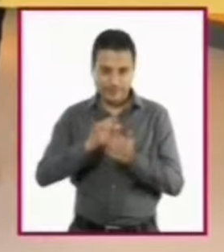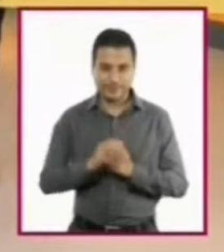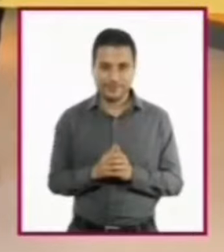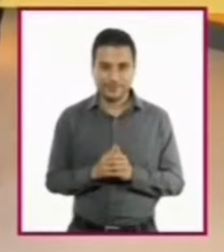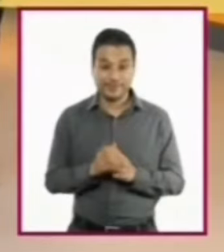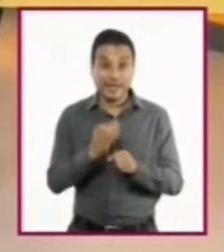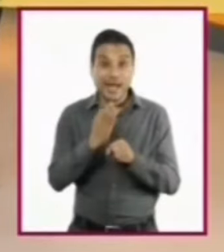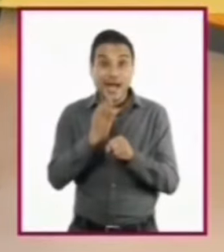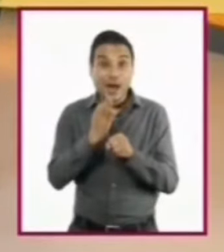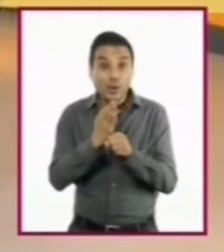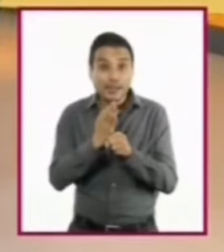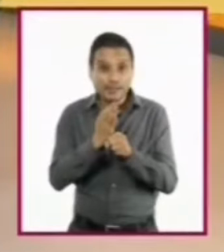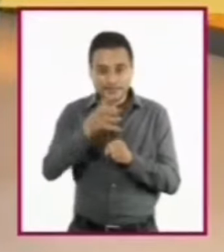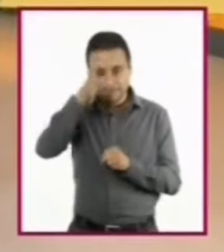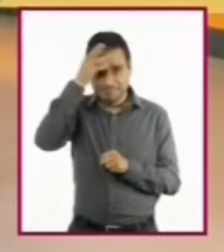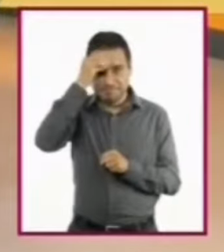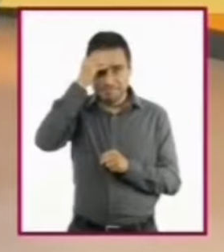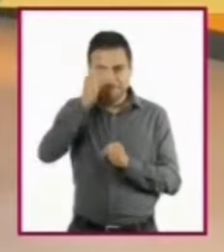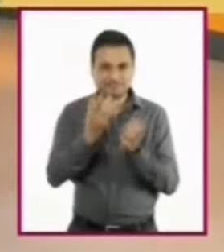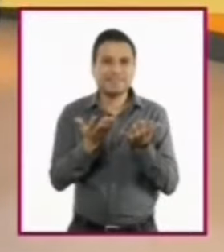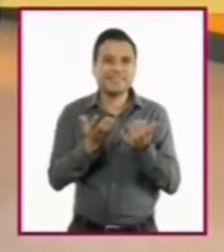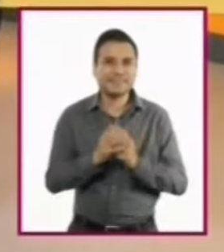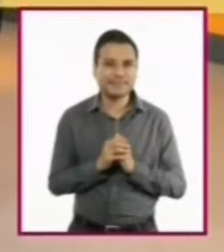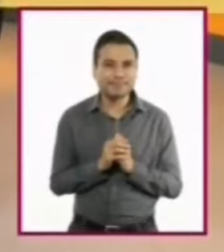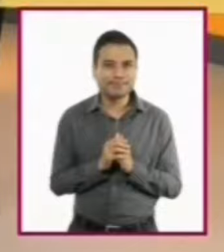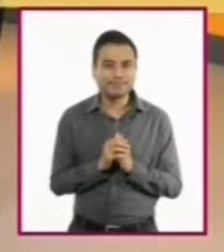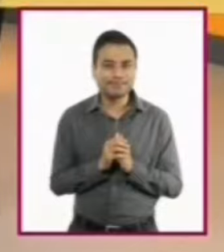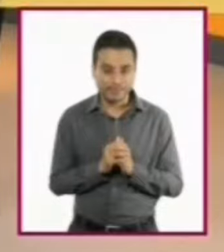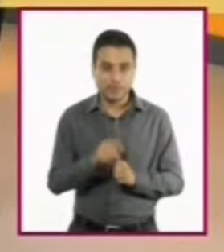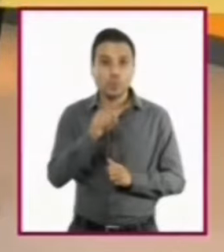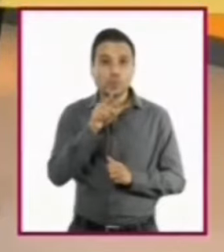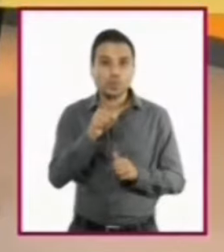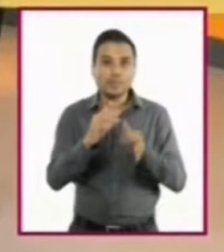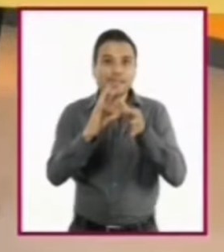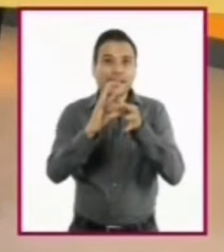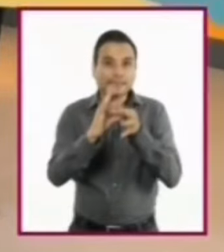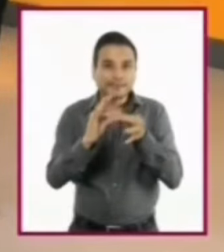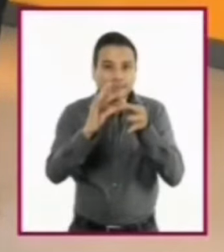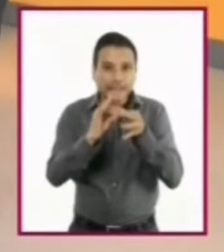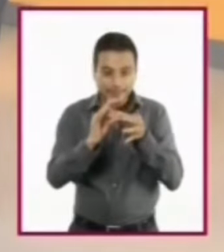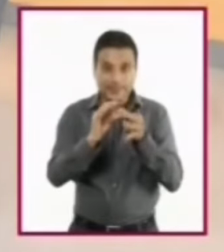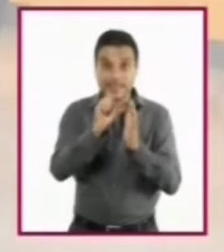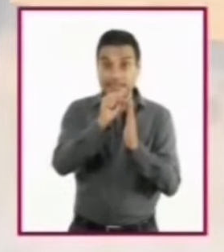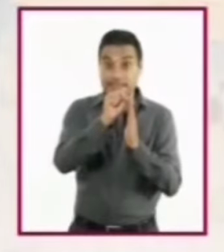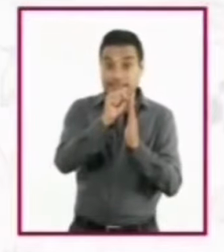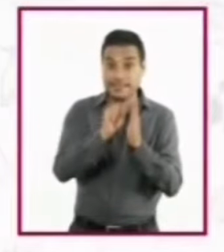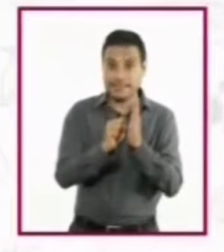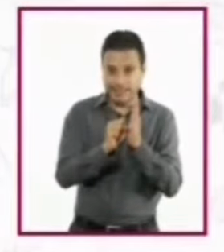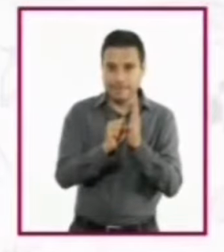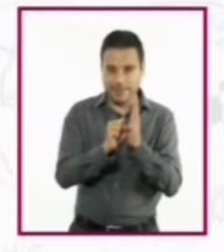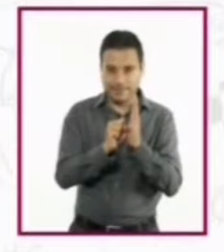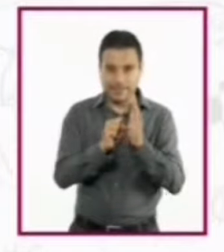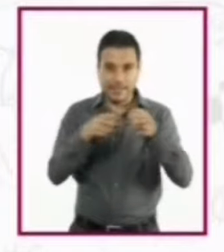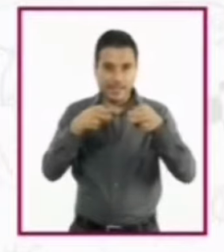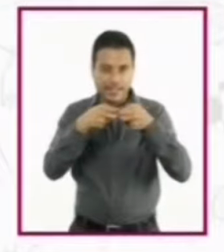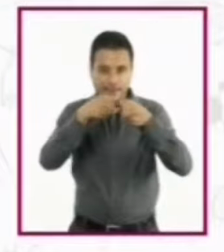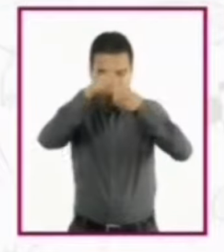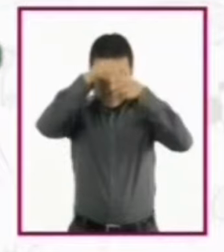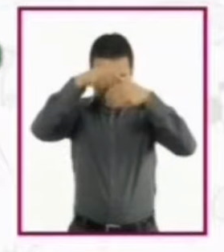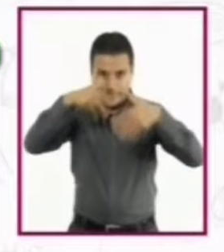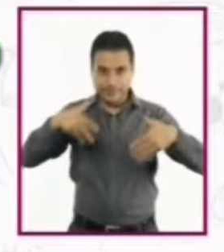Hoy continuaremos con el aprendizaje esperado. Explica la coordinación del sistema nervioso en el funcionamiento del